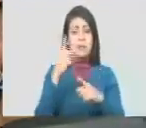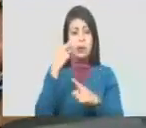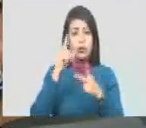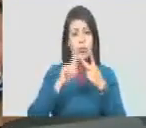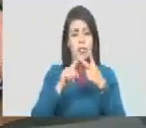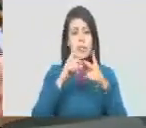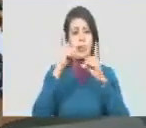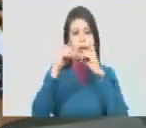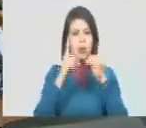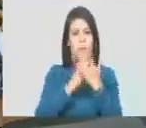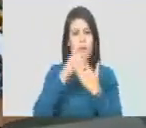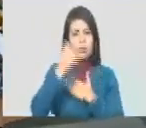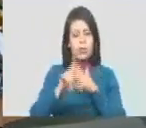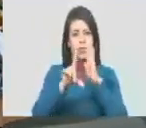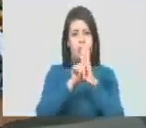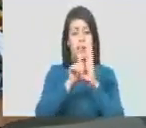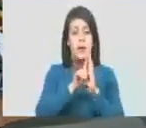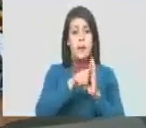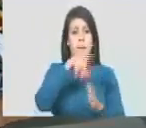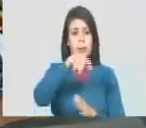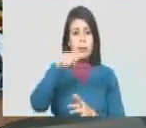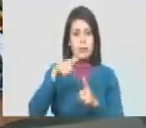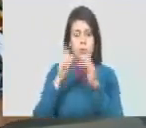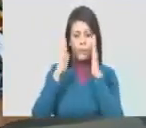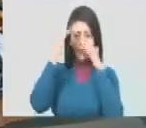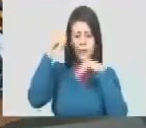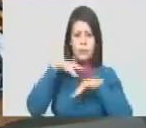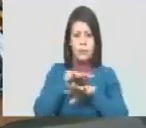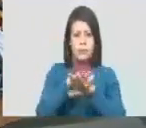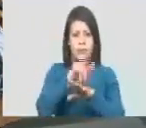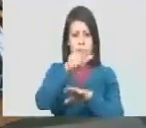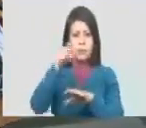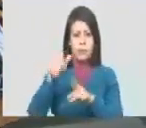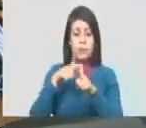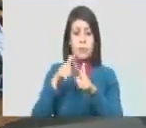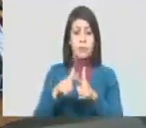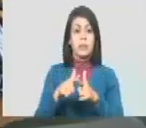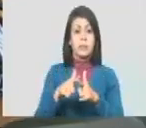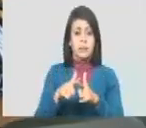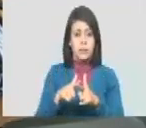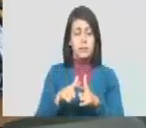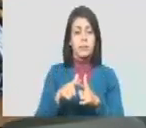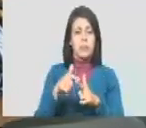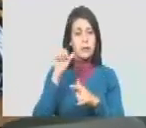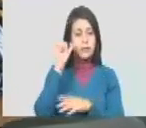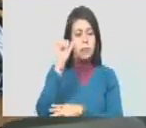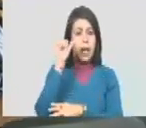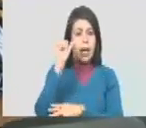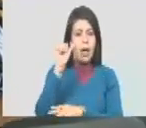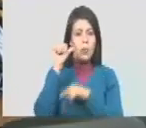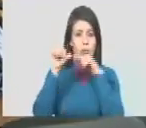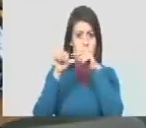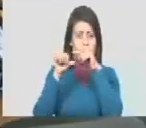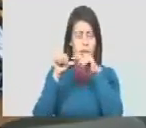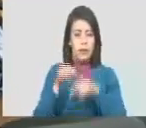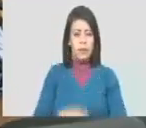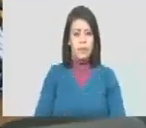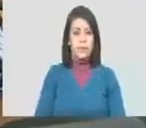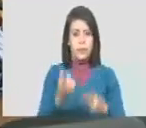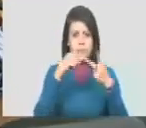segunda discusión del proyecto de ley para la atención integral a las personas con trastornos del espectro